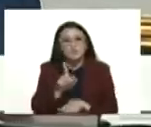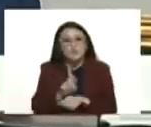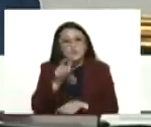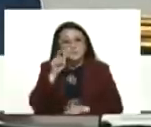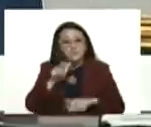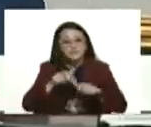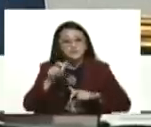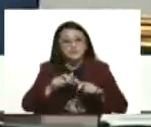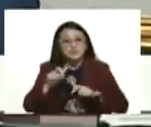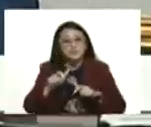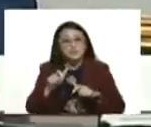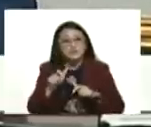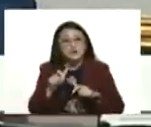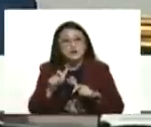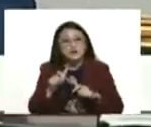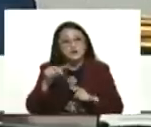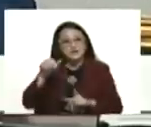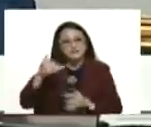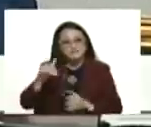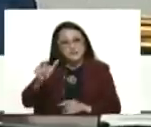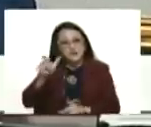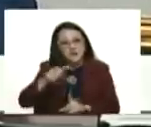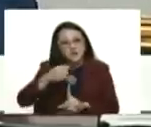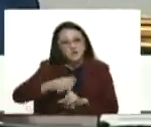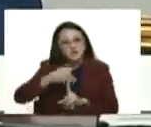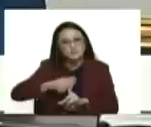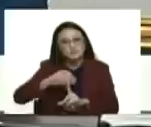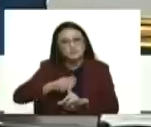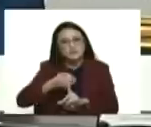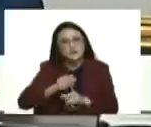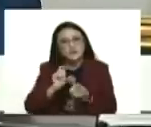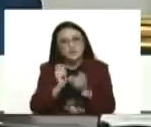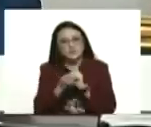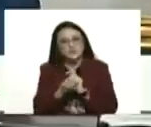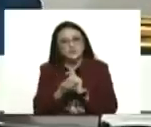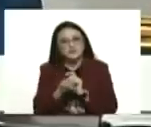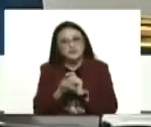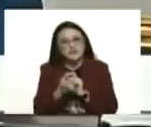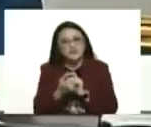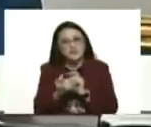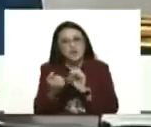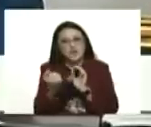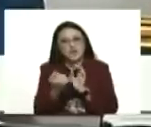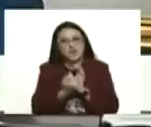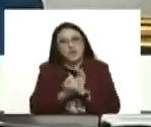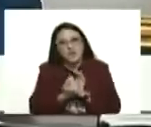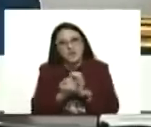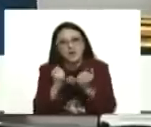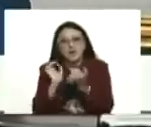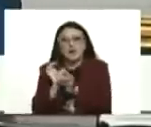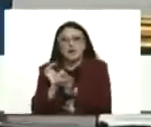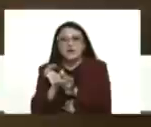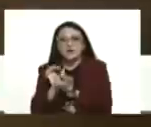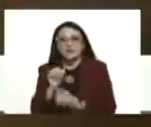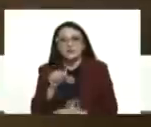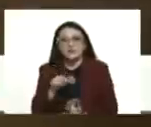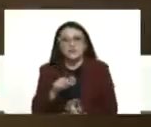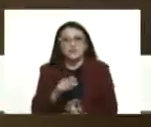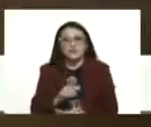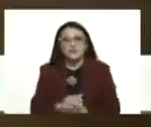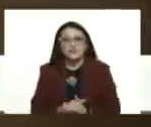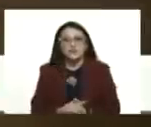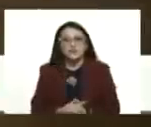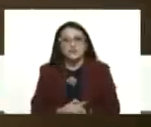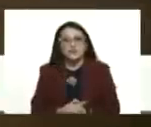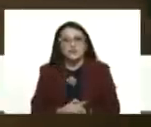que está en esta lucha convertirse en un esclavo de ese que